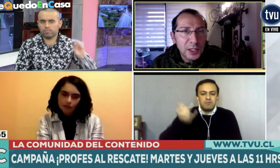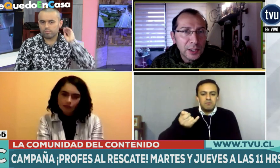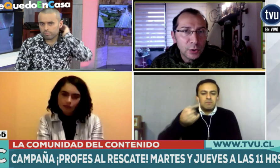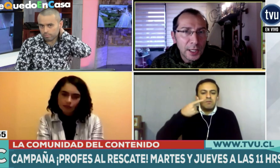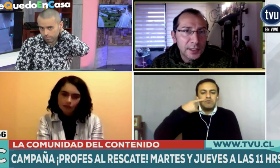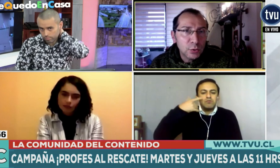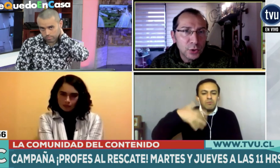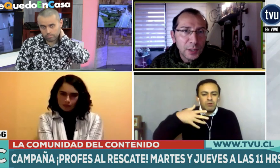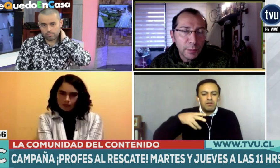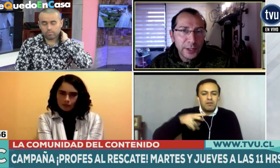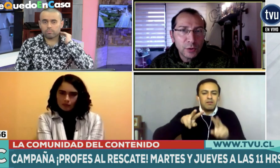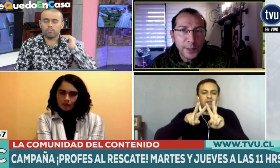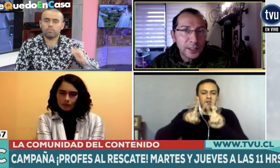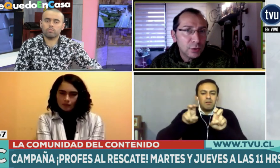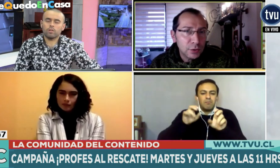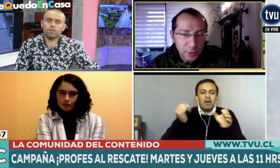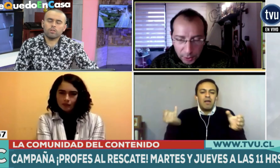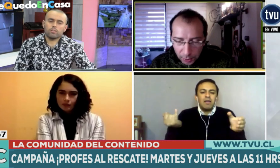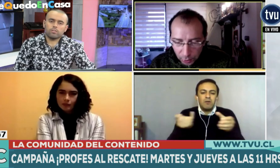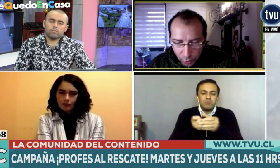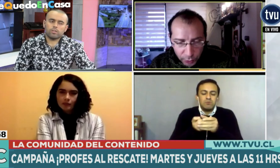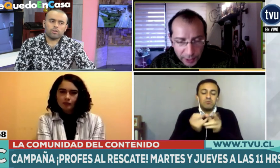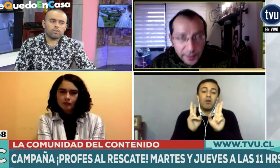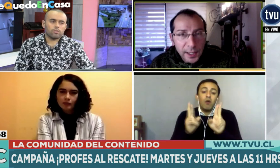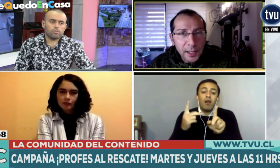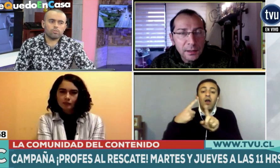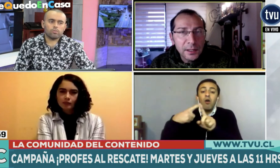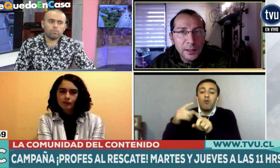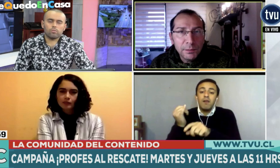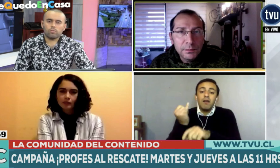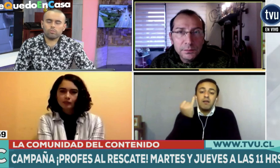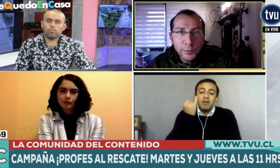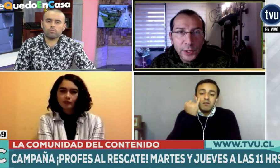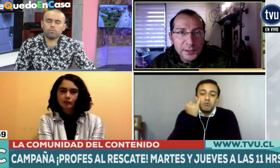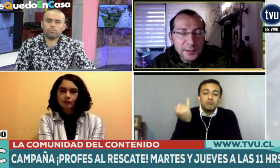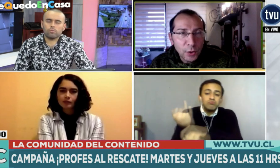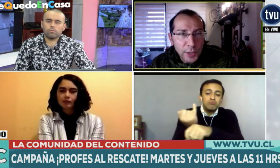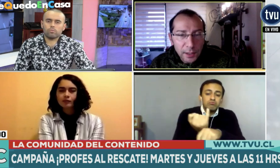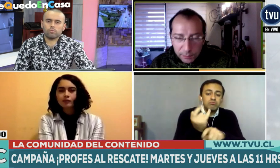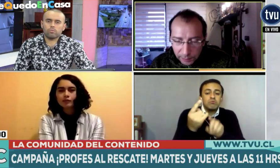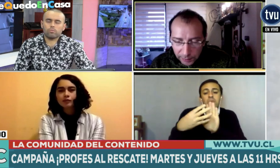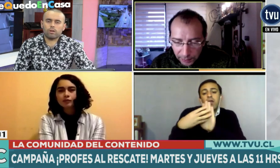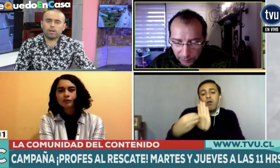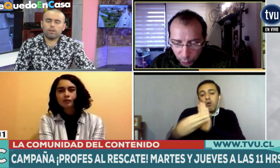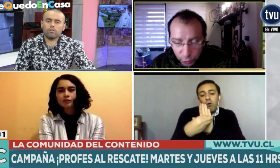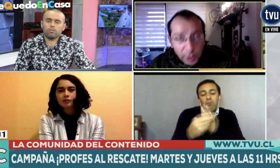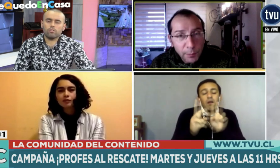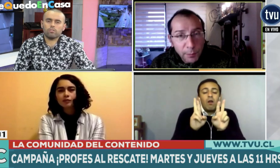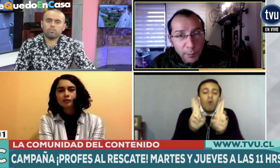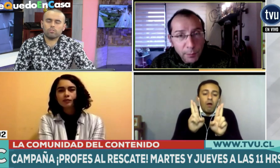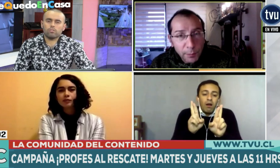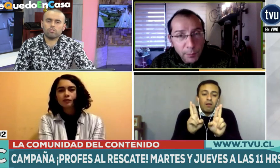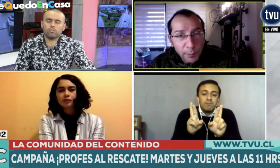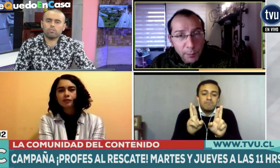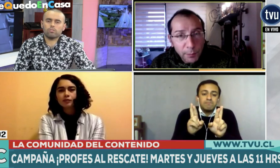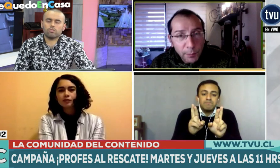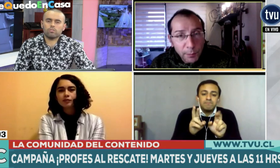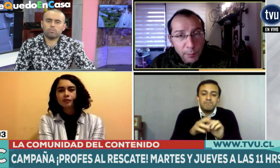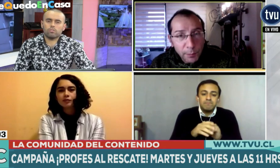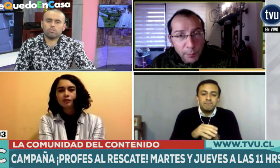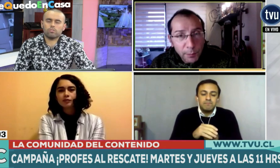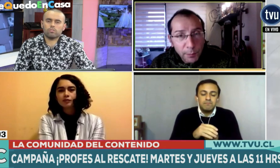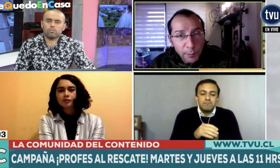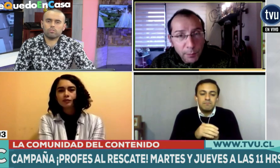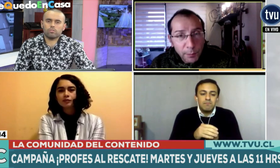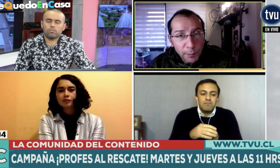muchas otras instituciones pueden tomar esto como una idea de ponerse a hacerlo ya, que en un mundo después de